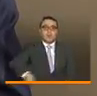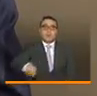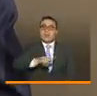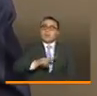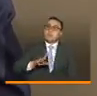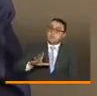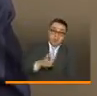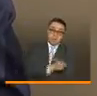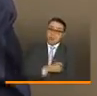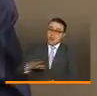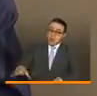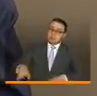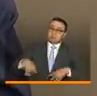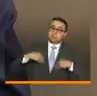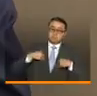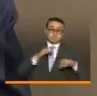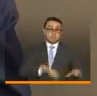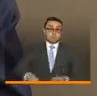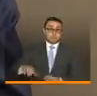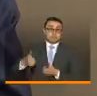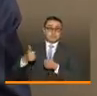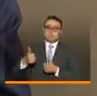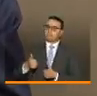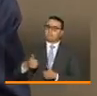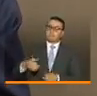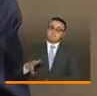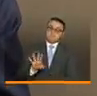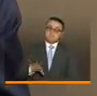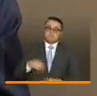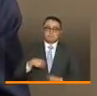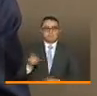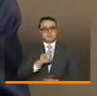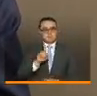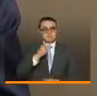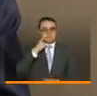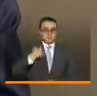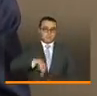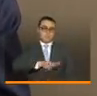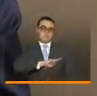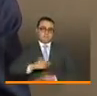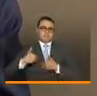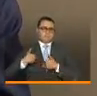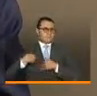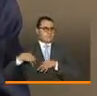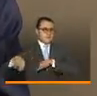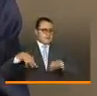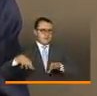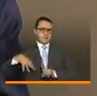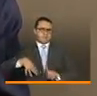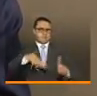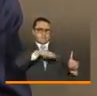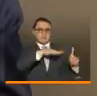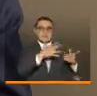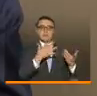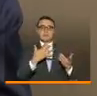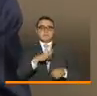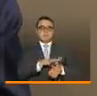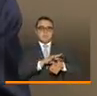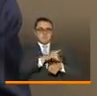con una buena actitud. Entonces también depende de nosotros, con nuestra influencia como médicos,